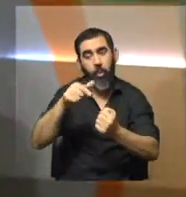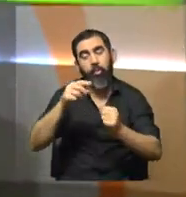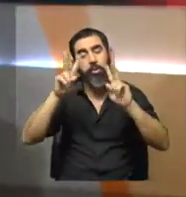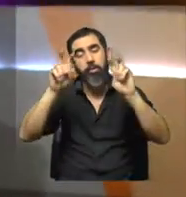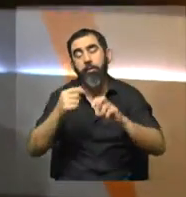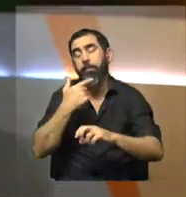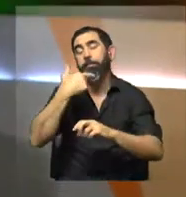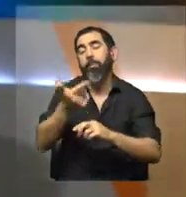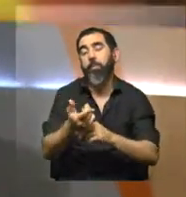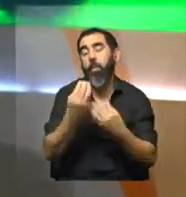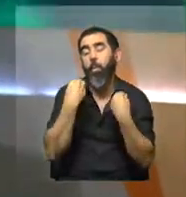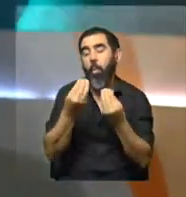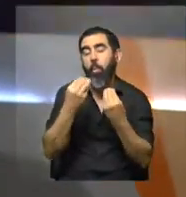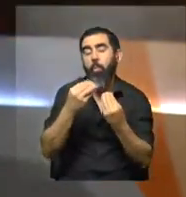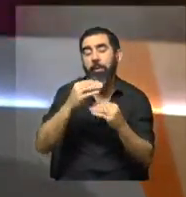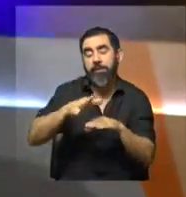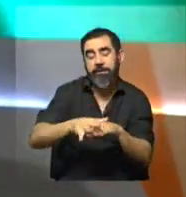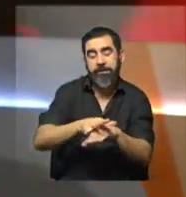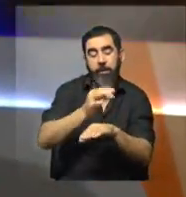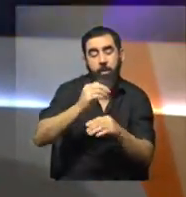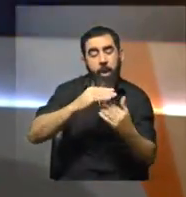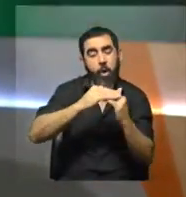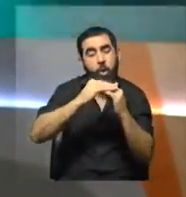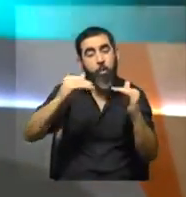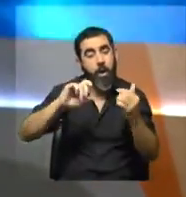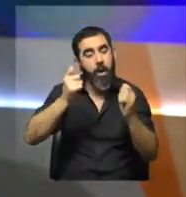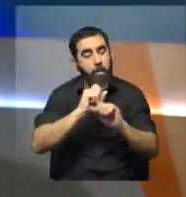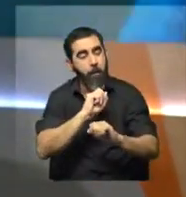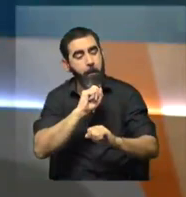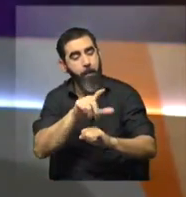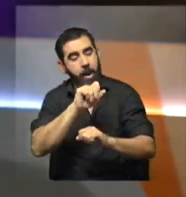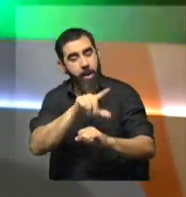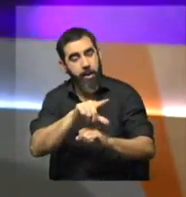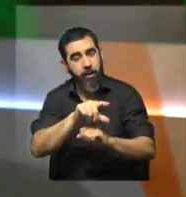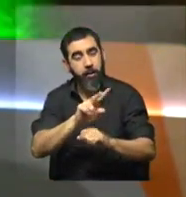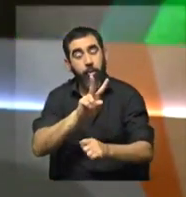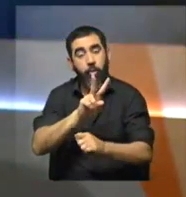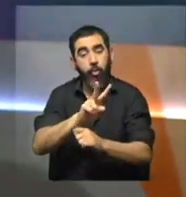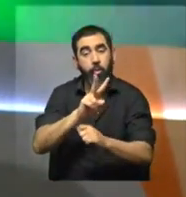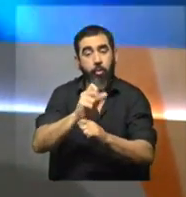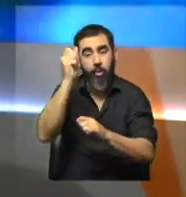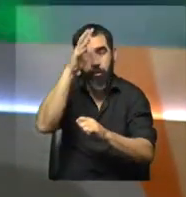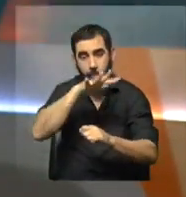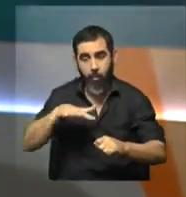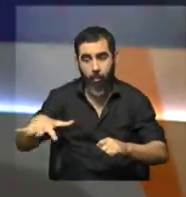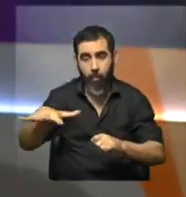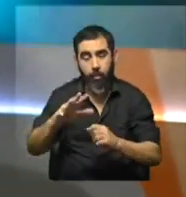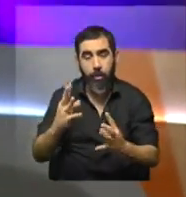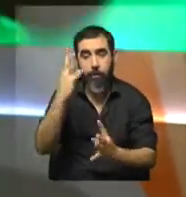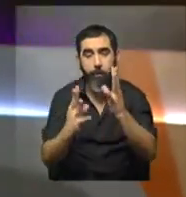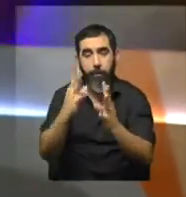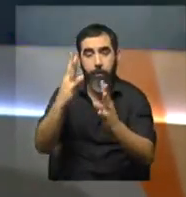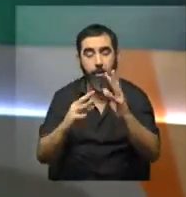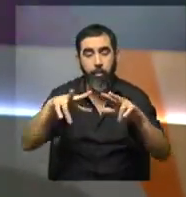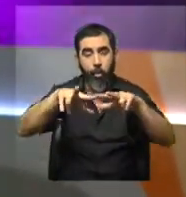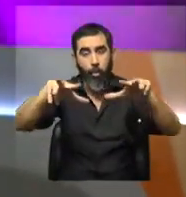por ejemplo, cómo una célula anormal se vuelve maligna, el control de montes y pasturas nativas a través de drones